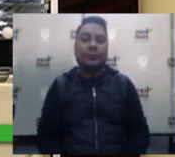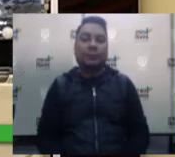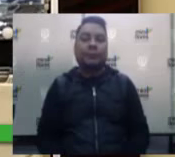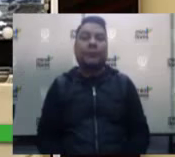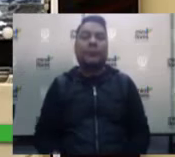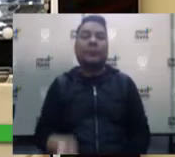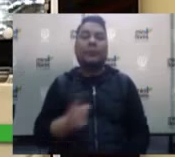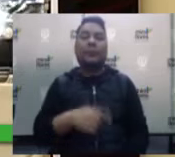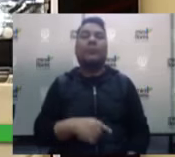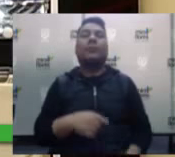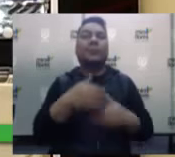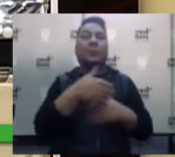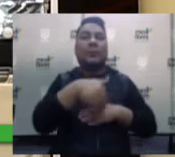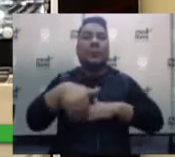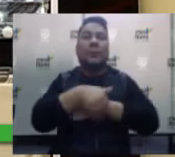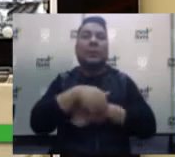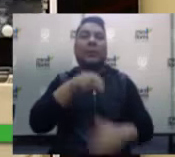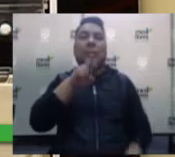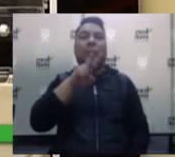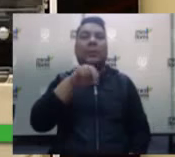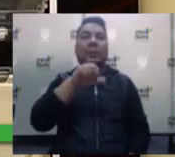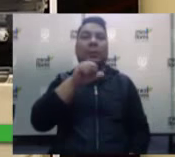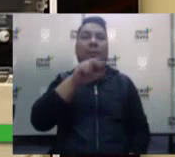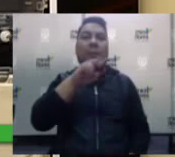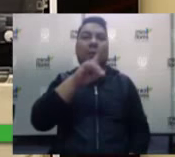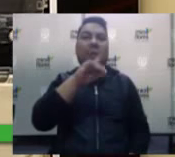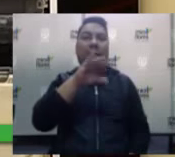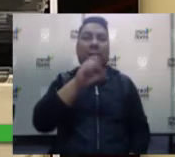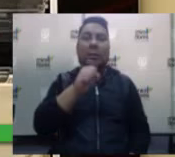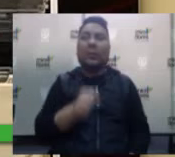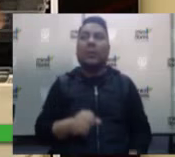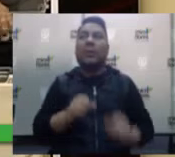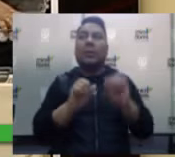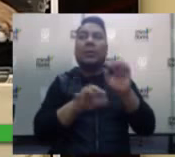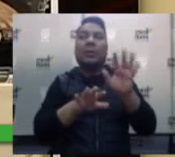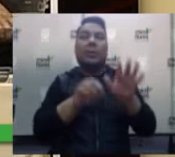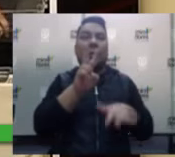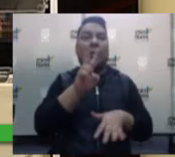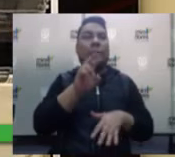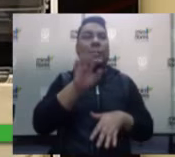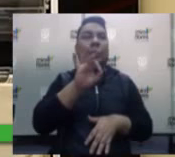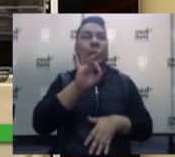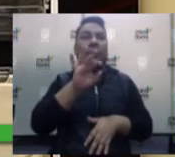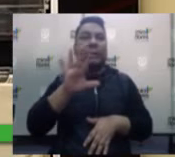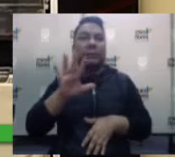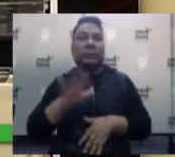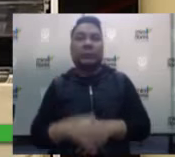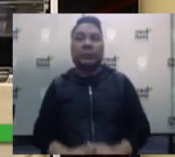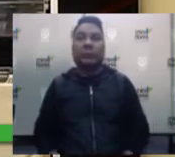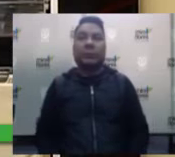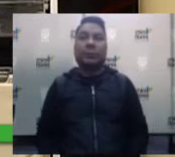Puesto 18, Avenida Alfredo Benavides, cuadra 12, frente al 1295.